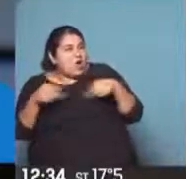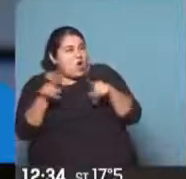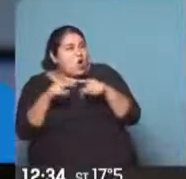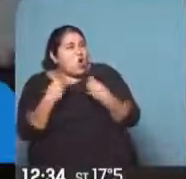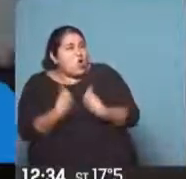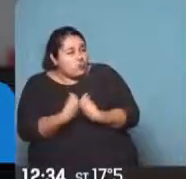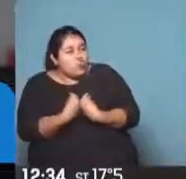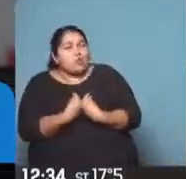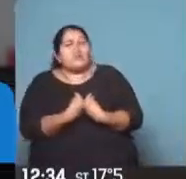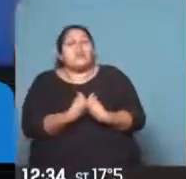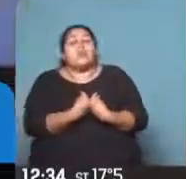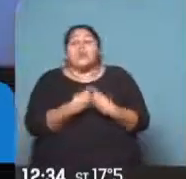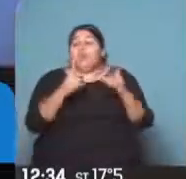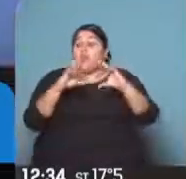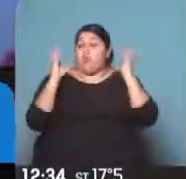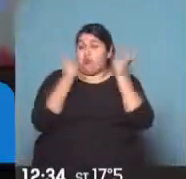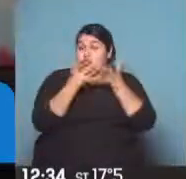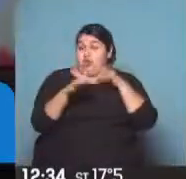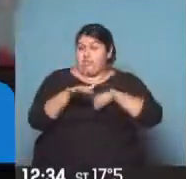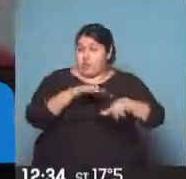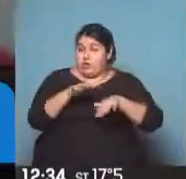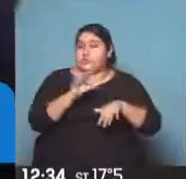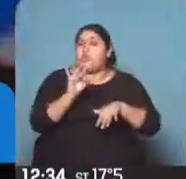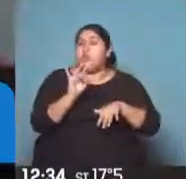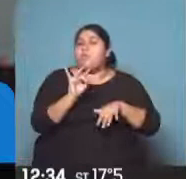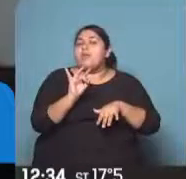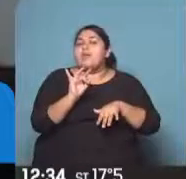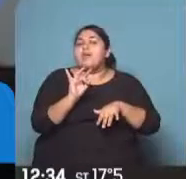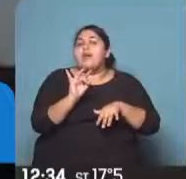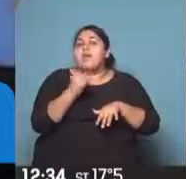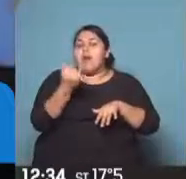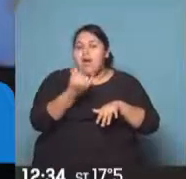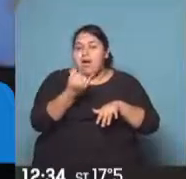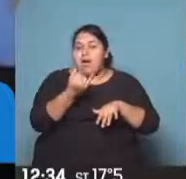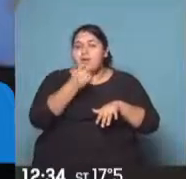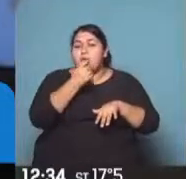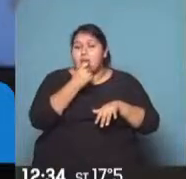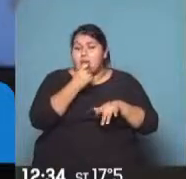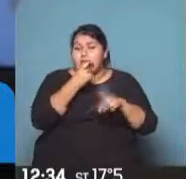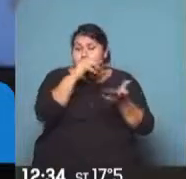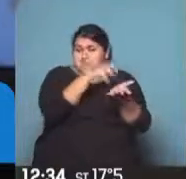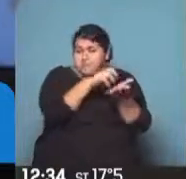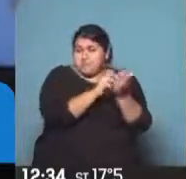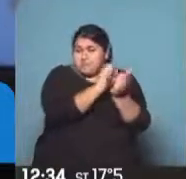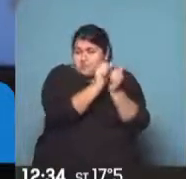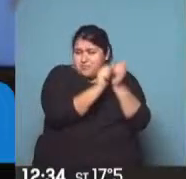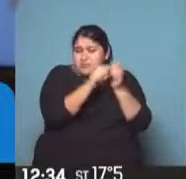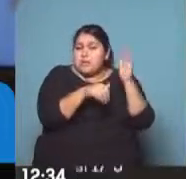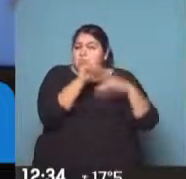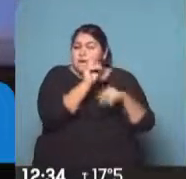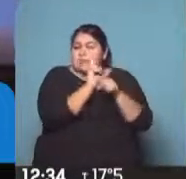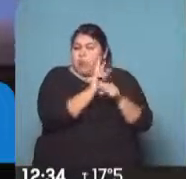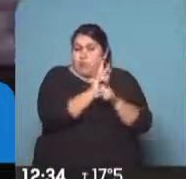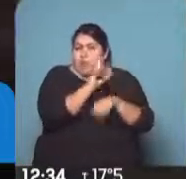y el mundo está en una situación compleja porque hay un desafío industrial de tener una industria más sustentable con una